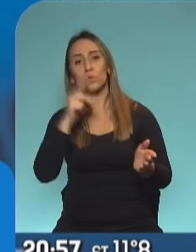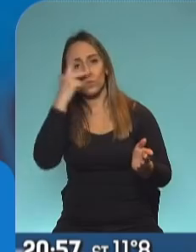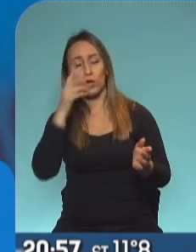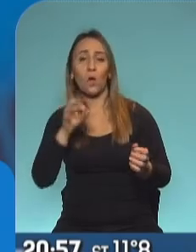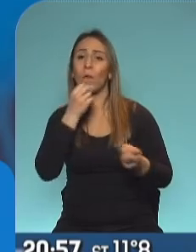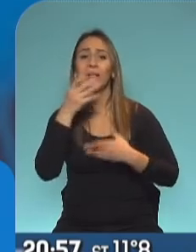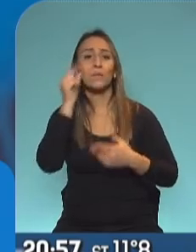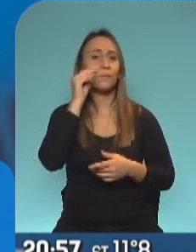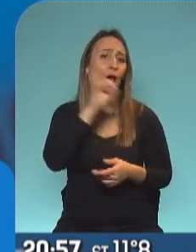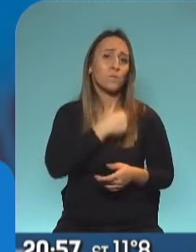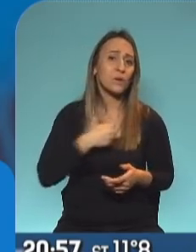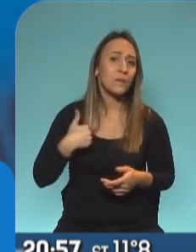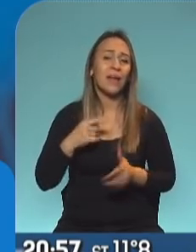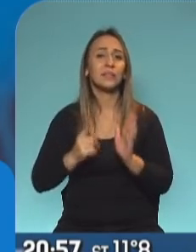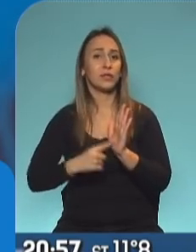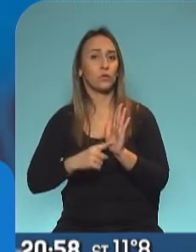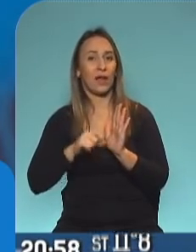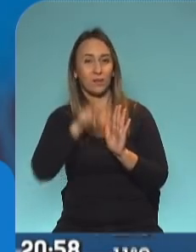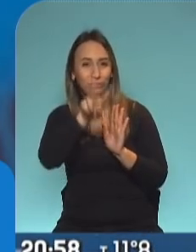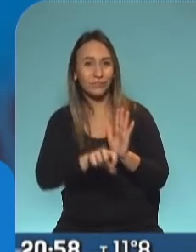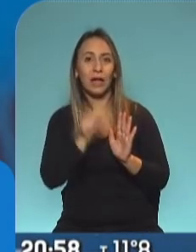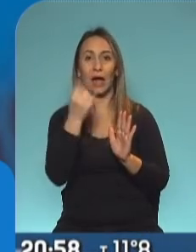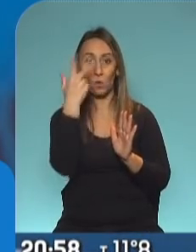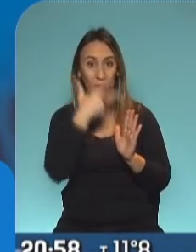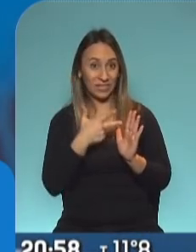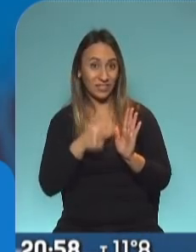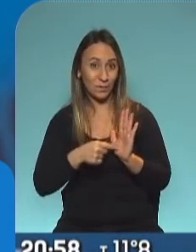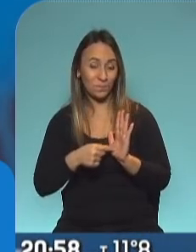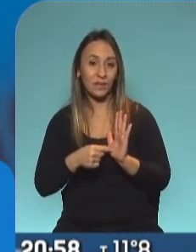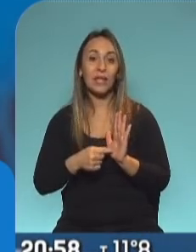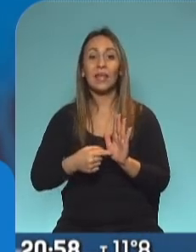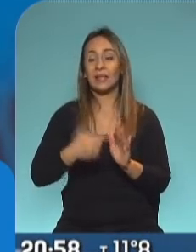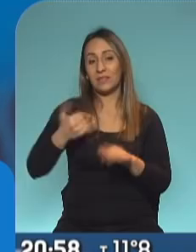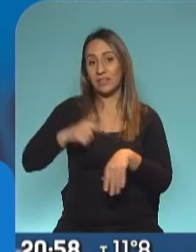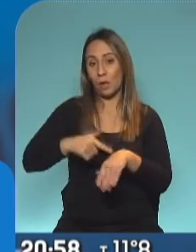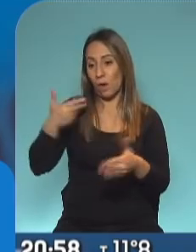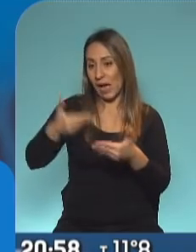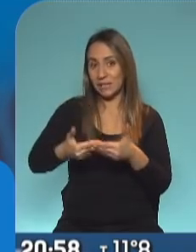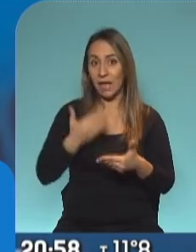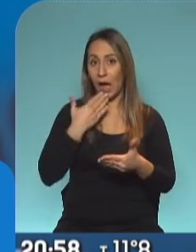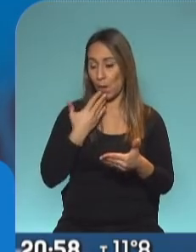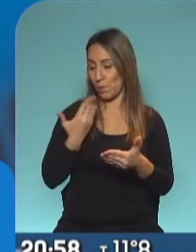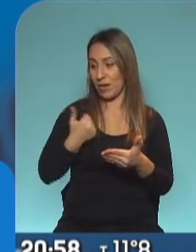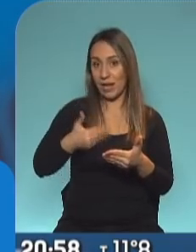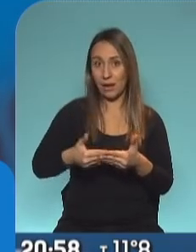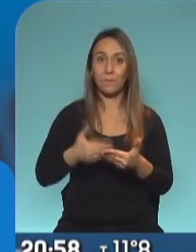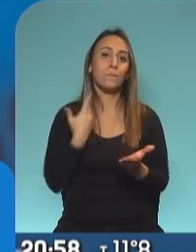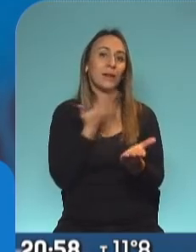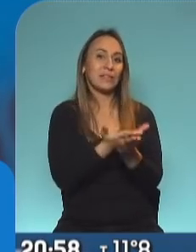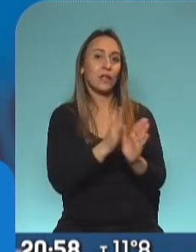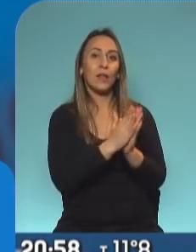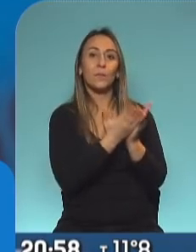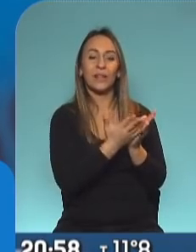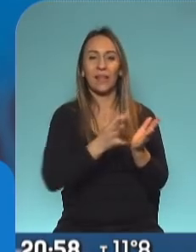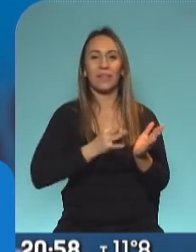de titular de la asignación universal, y hubo tiempo hasta abril de este año para la presentación de la libreta del 2019.